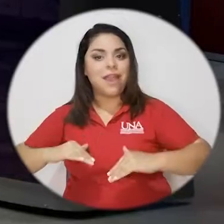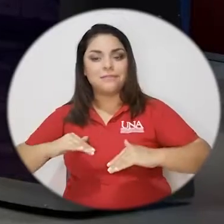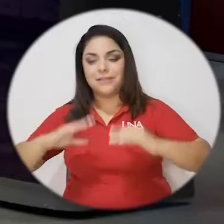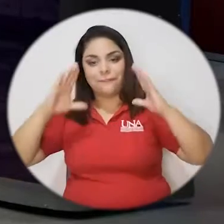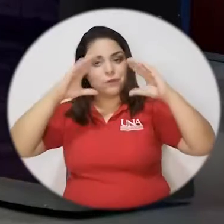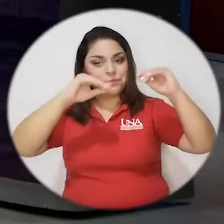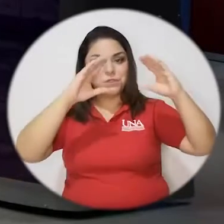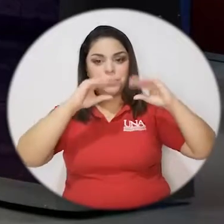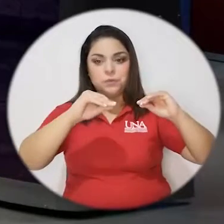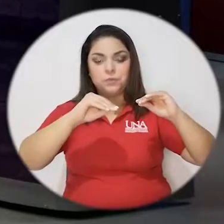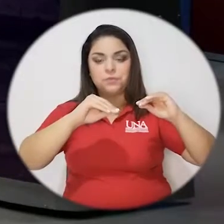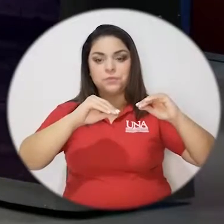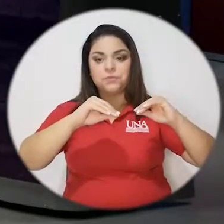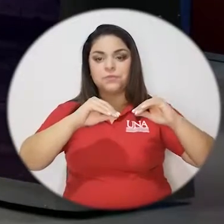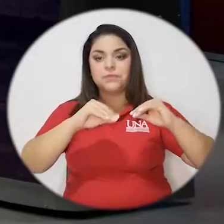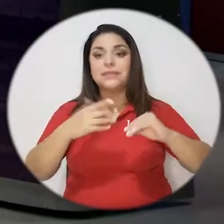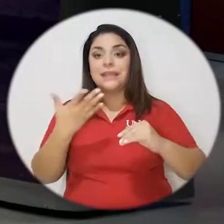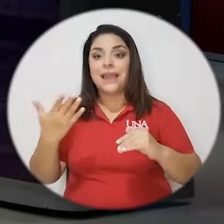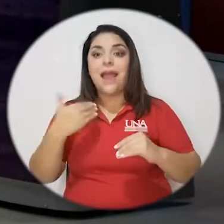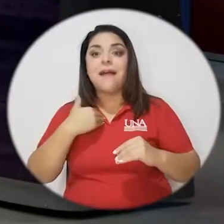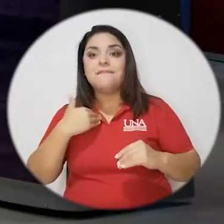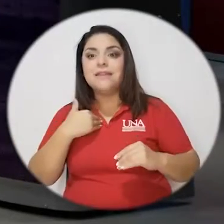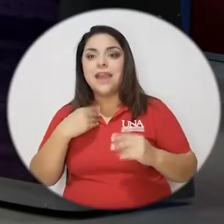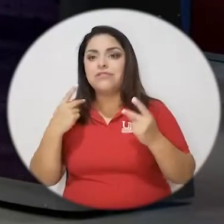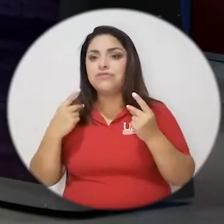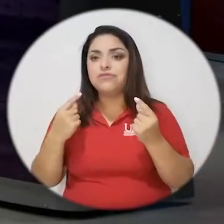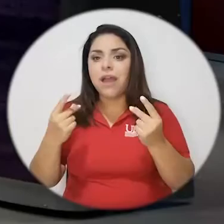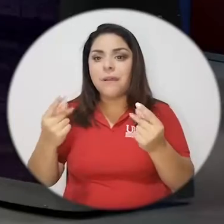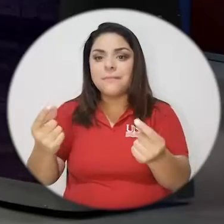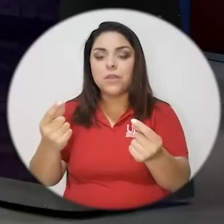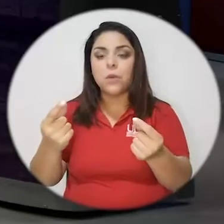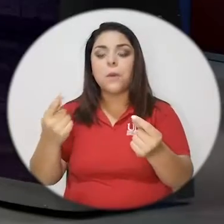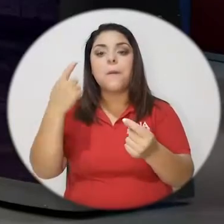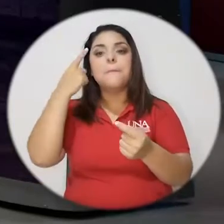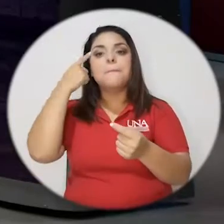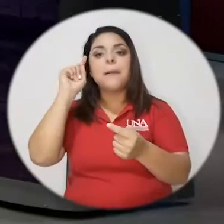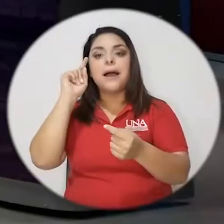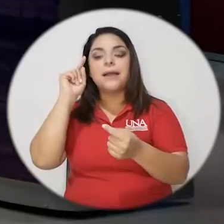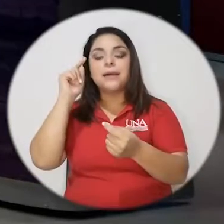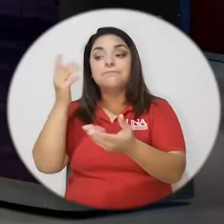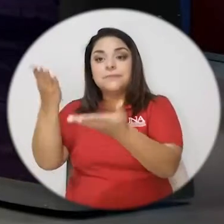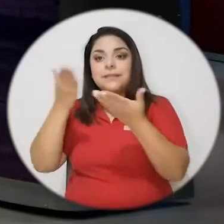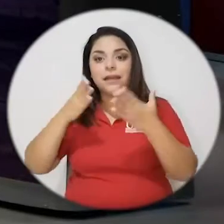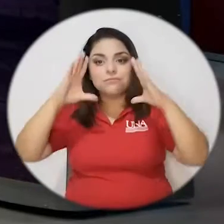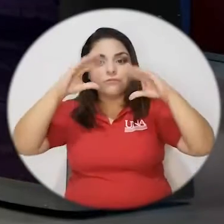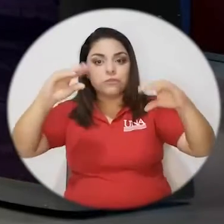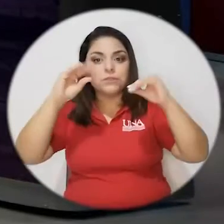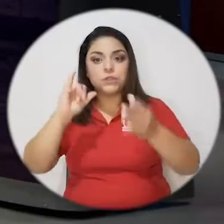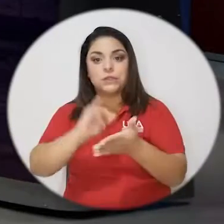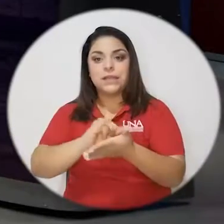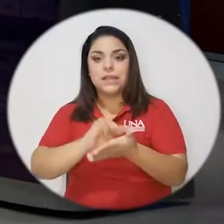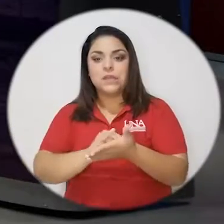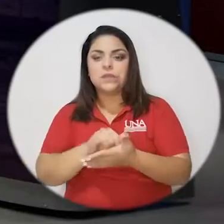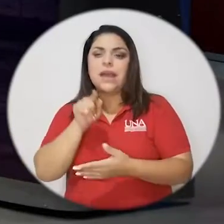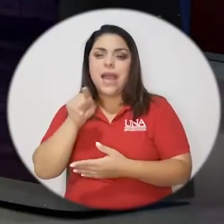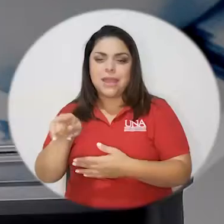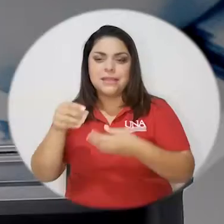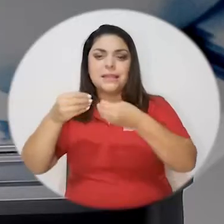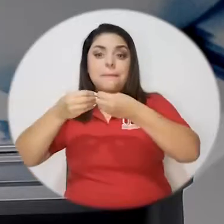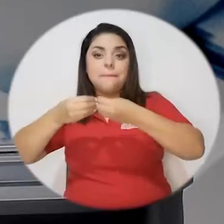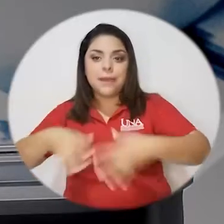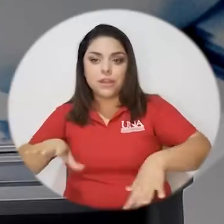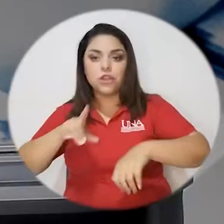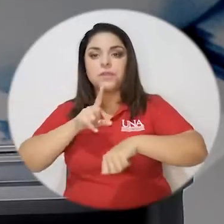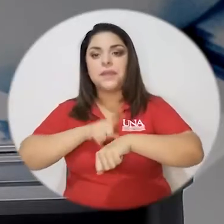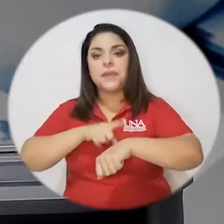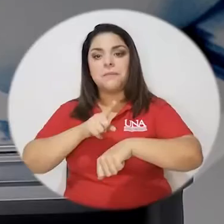con ausencia de sistemas de información que fueran lo suficientemente ágiles para gestionar esto.